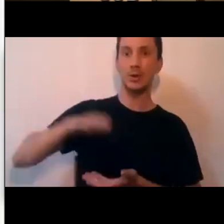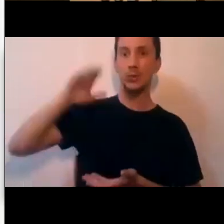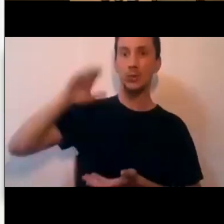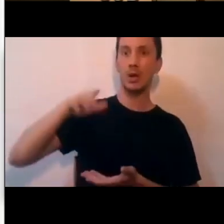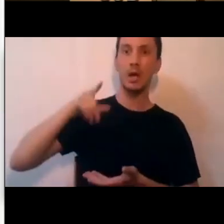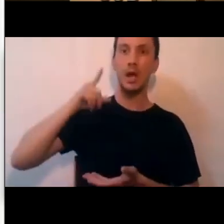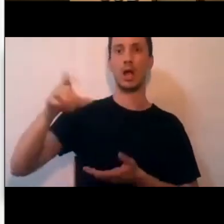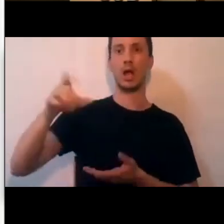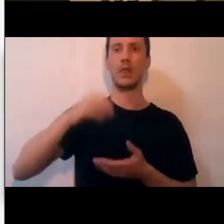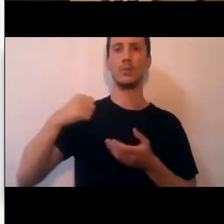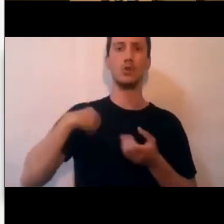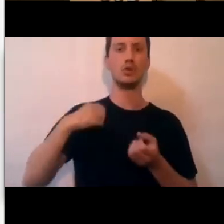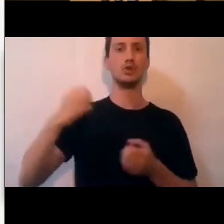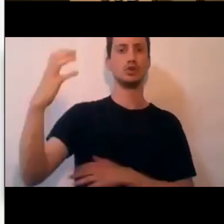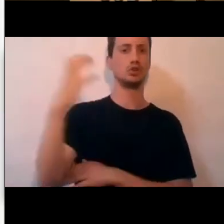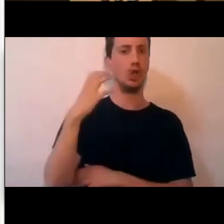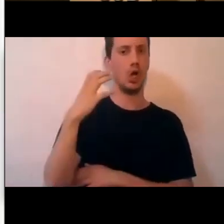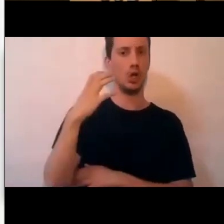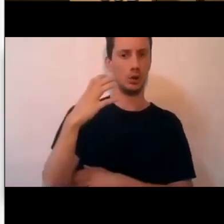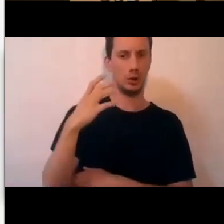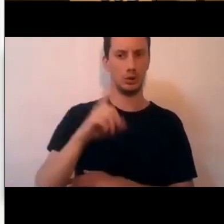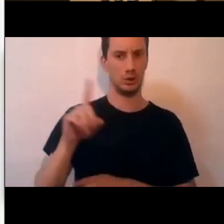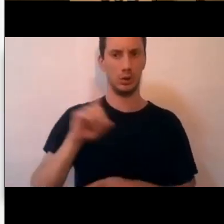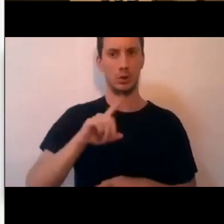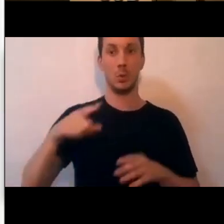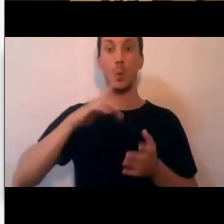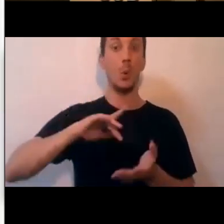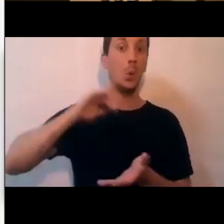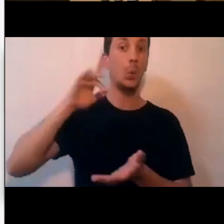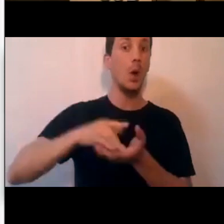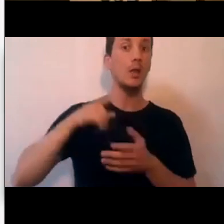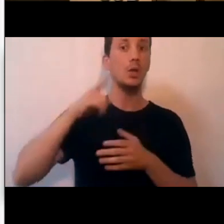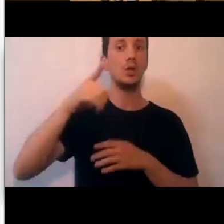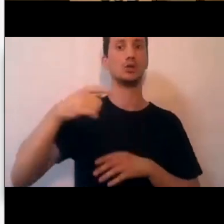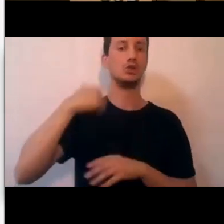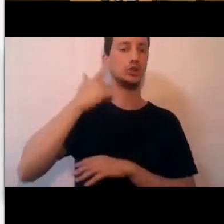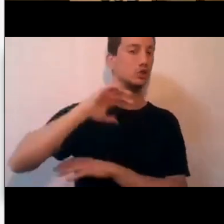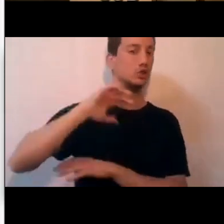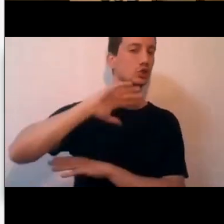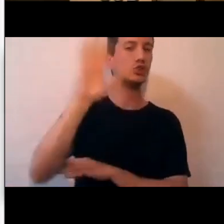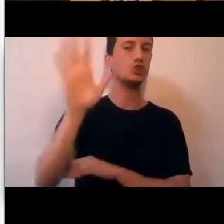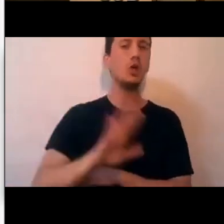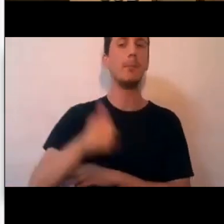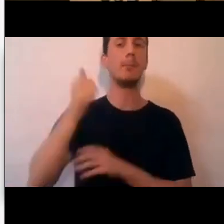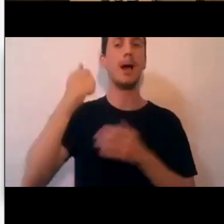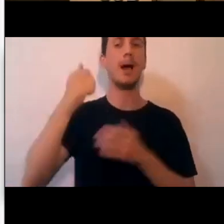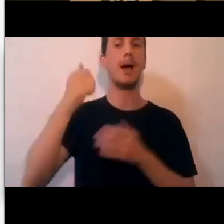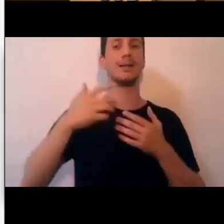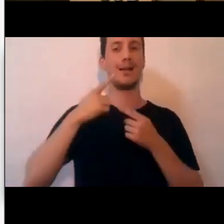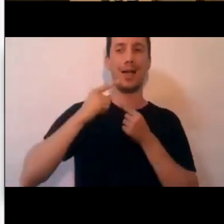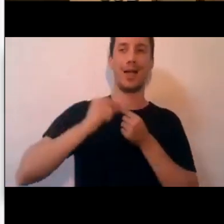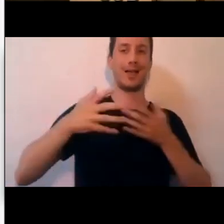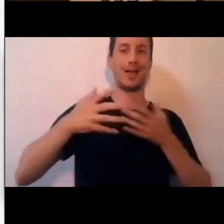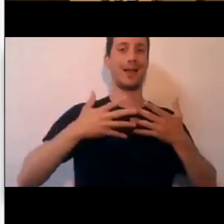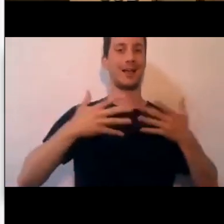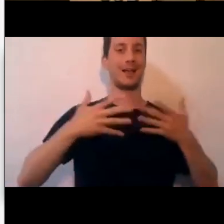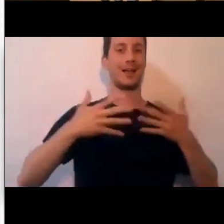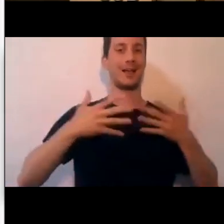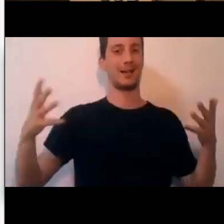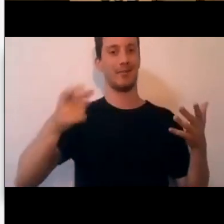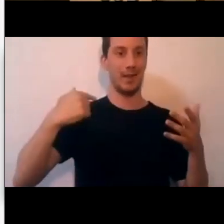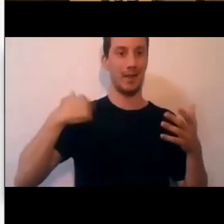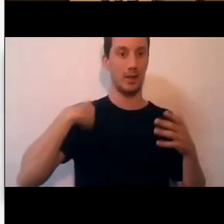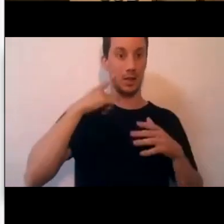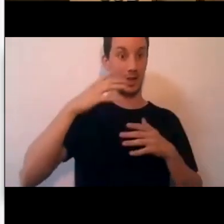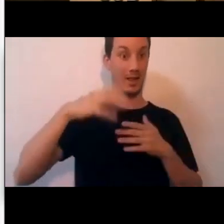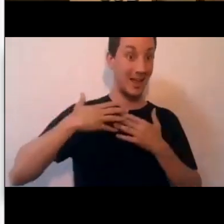debes exponerte al sol. Debes exponerte al sol cuando la sombra sea más larga que tú, que es en el momento en que el índice de radiación solar